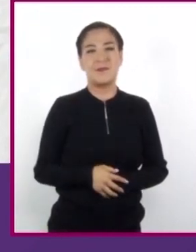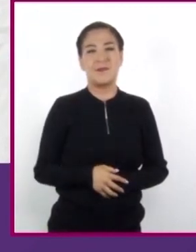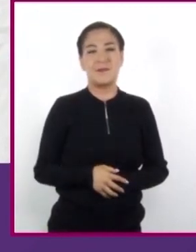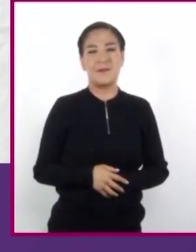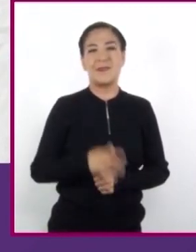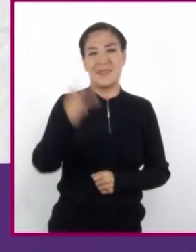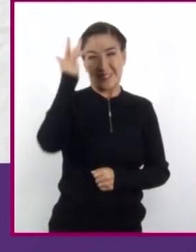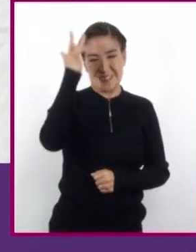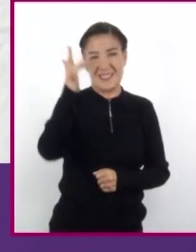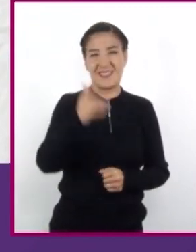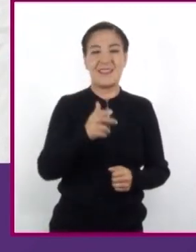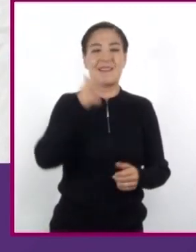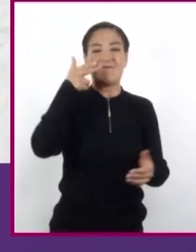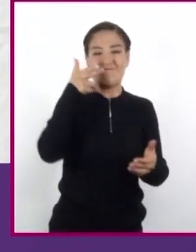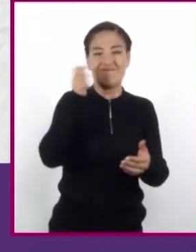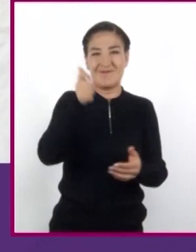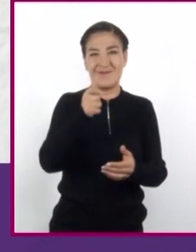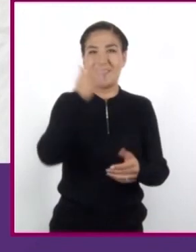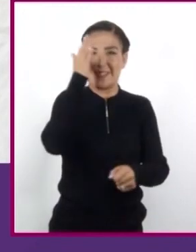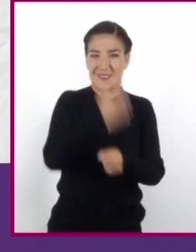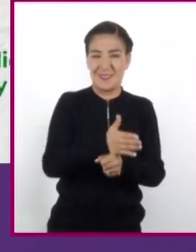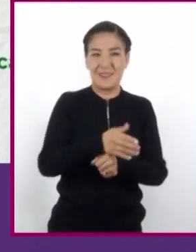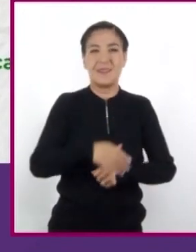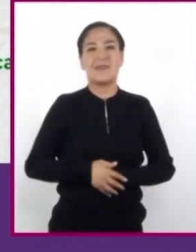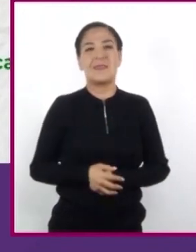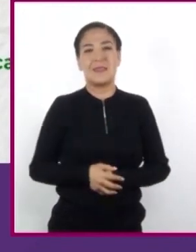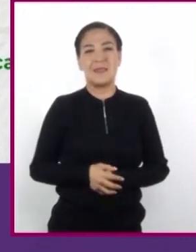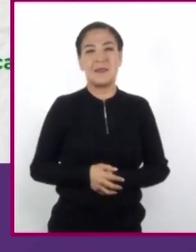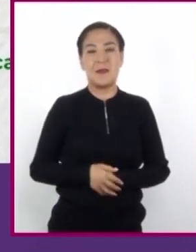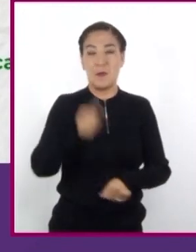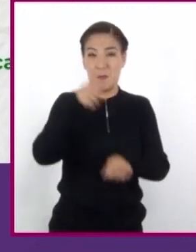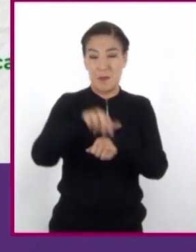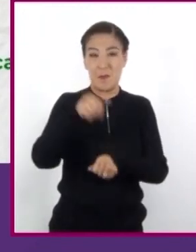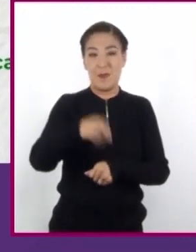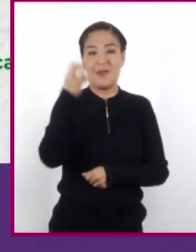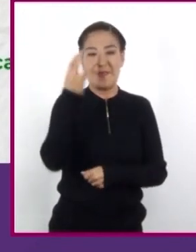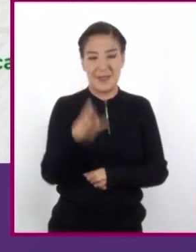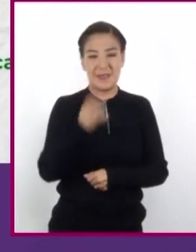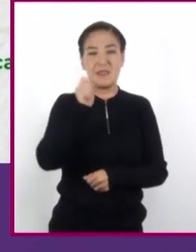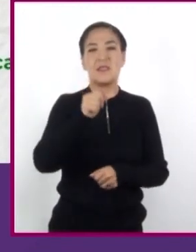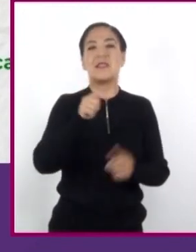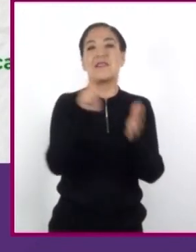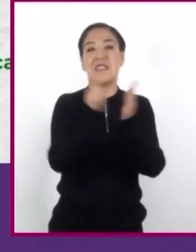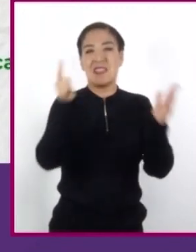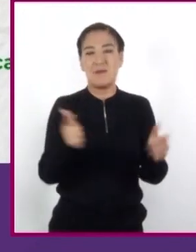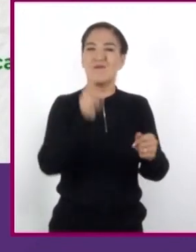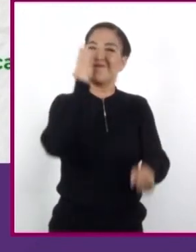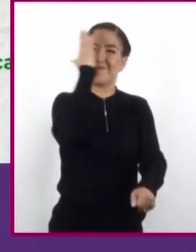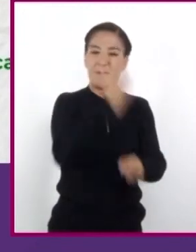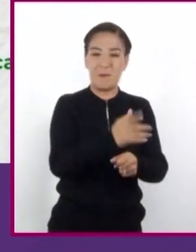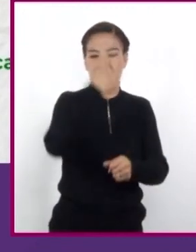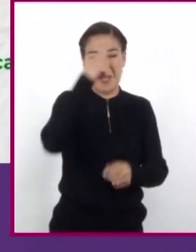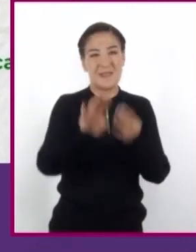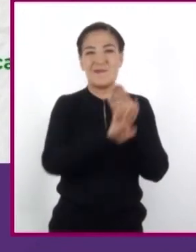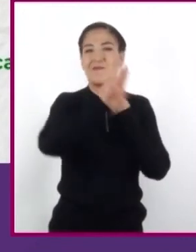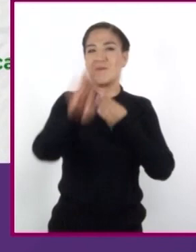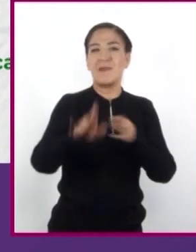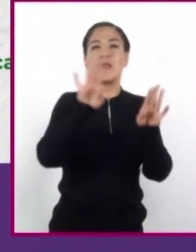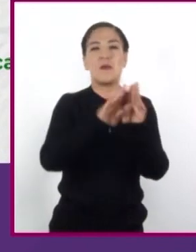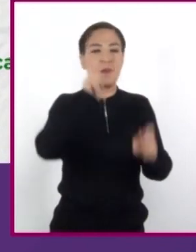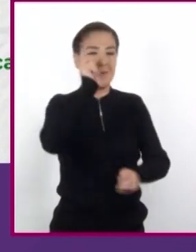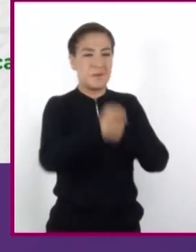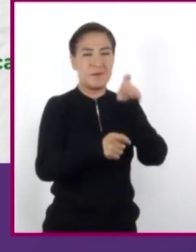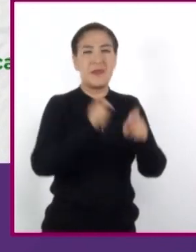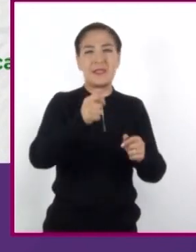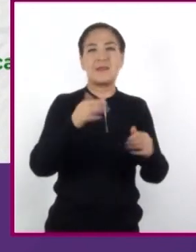Santa Inquisición. Número 3. Libro censurado por la Iglesia Católica para evitar su libre